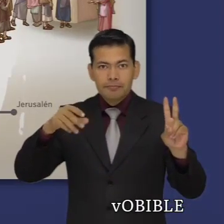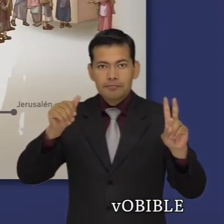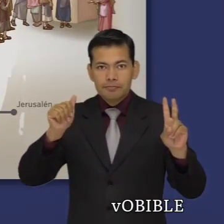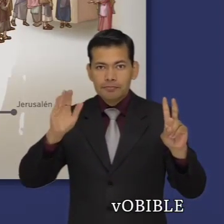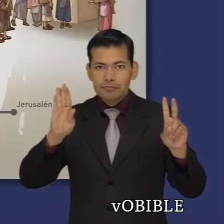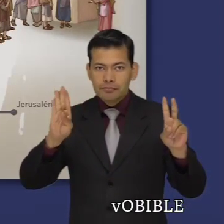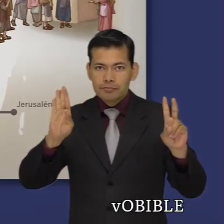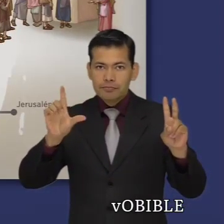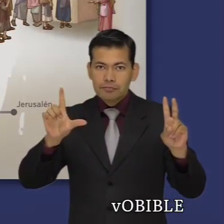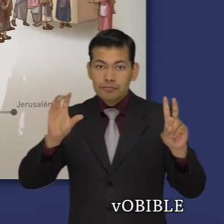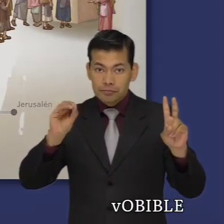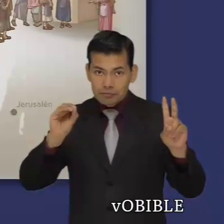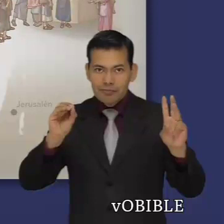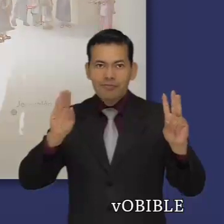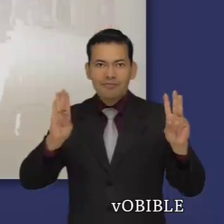Bernabé.